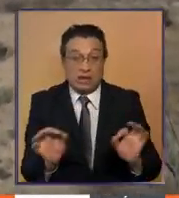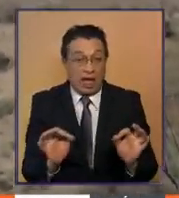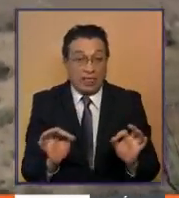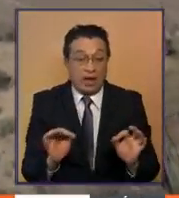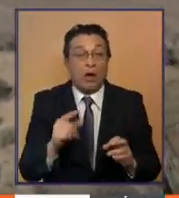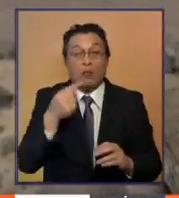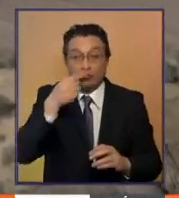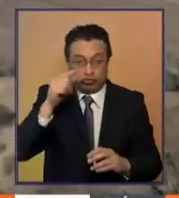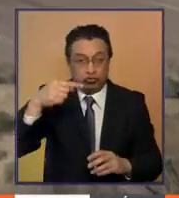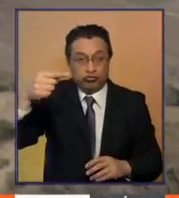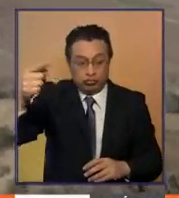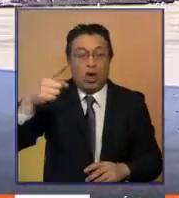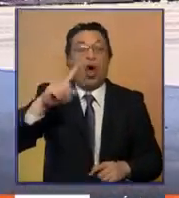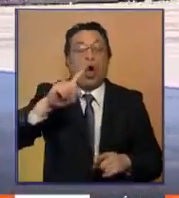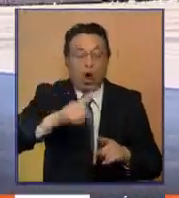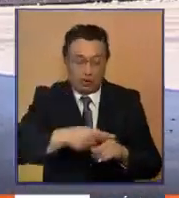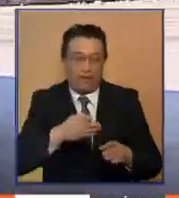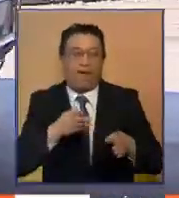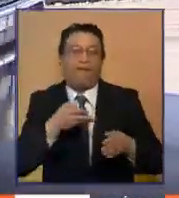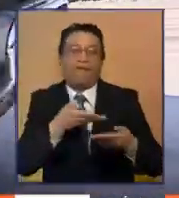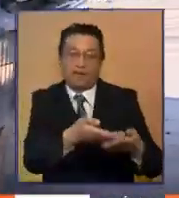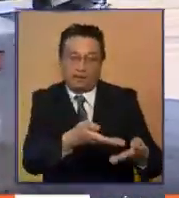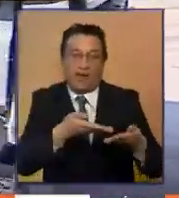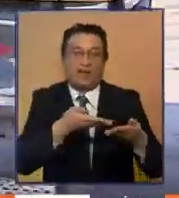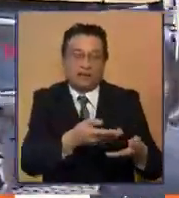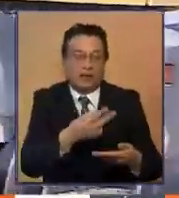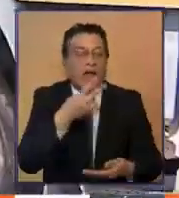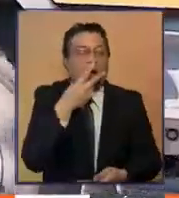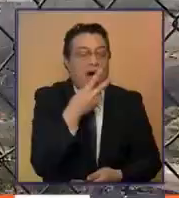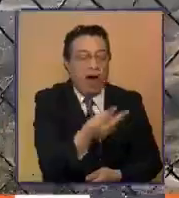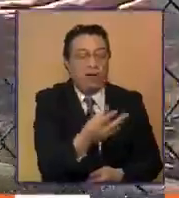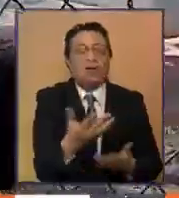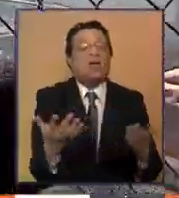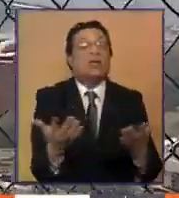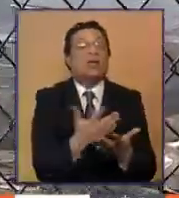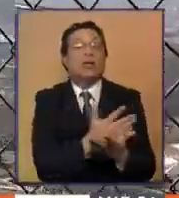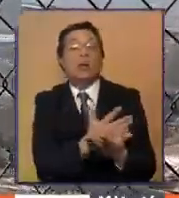próximos días harán nuevas visitas al lugar para determinar si está